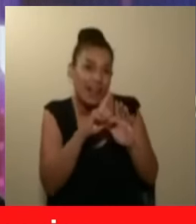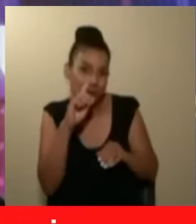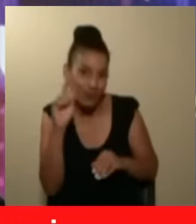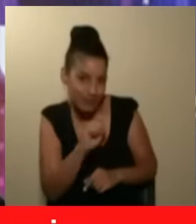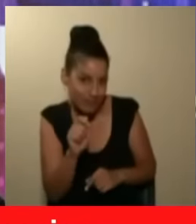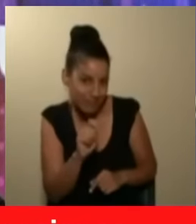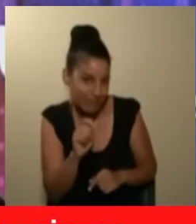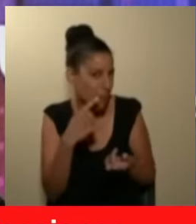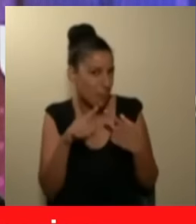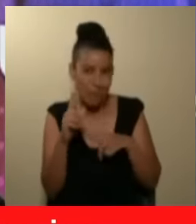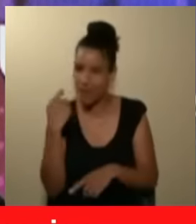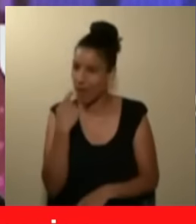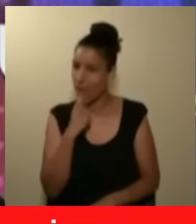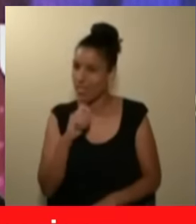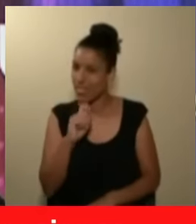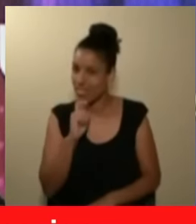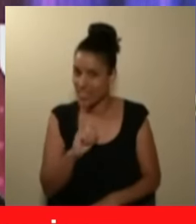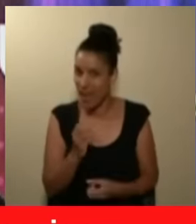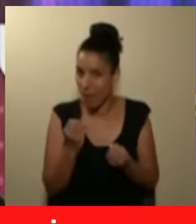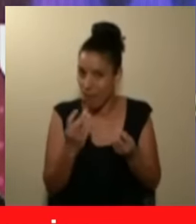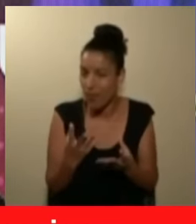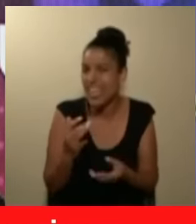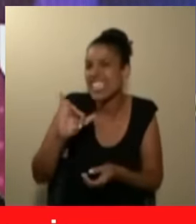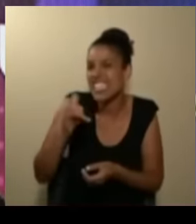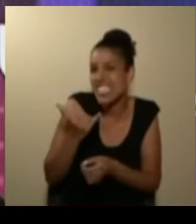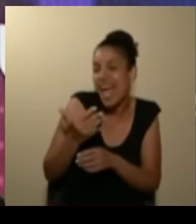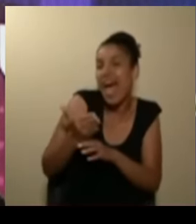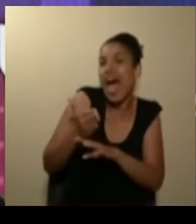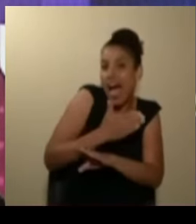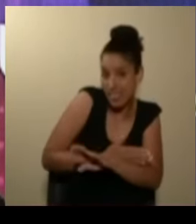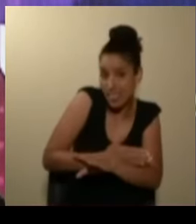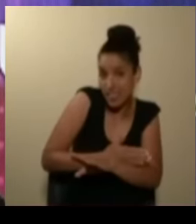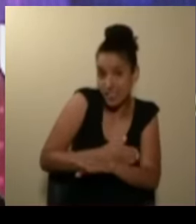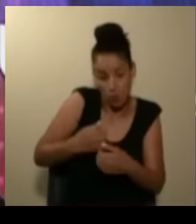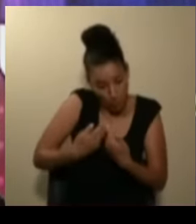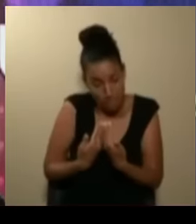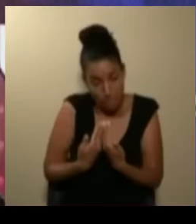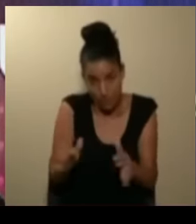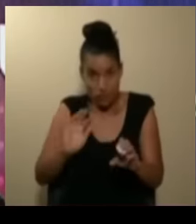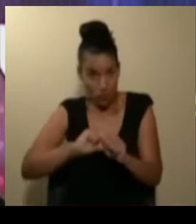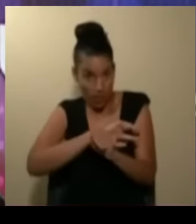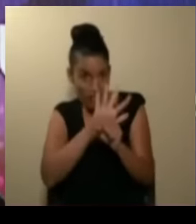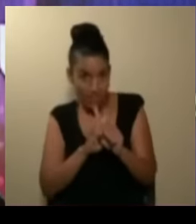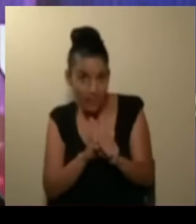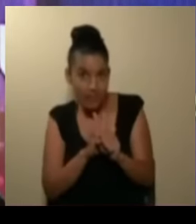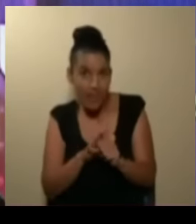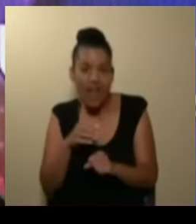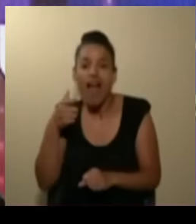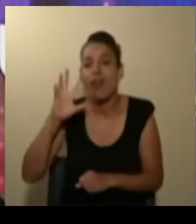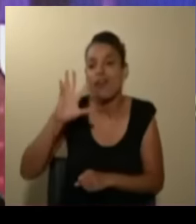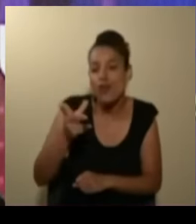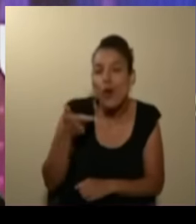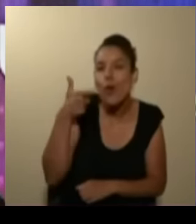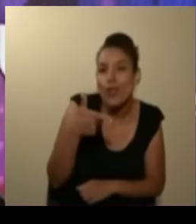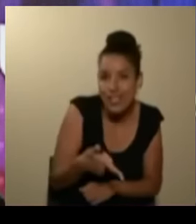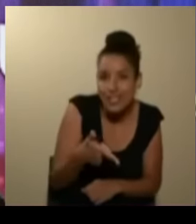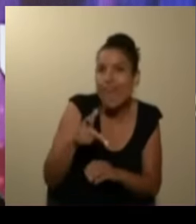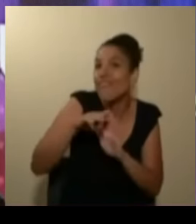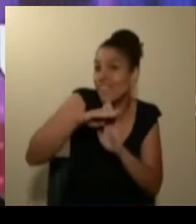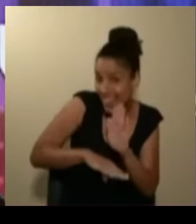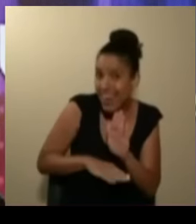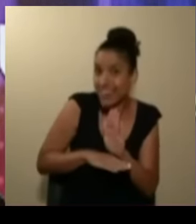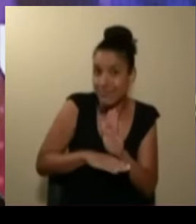2020, cuando empieza a operar la pandemia en el país. Bajaron los delitos por la pandemia acá y en las otras partes del